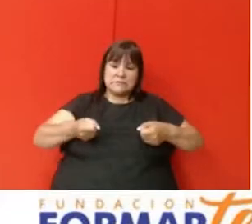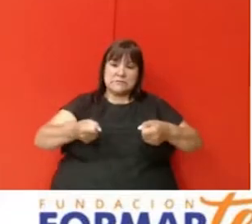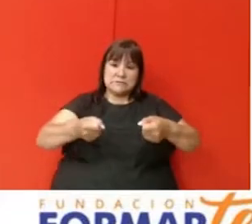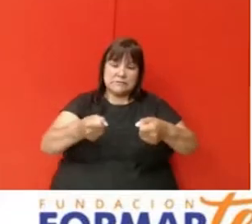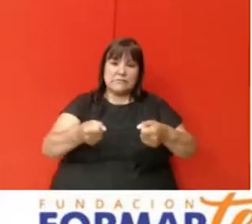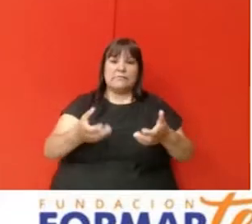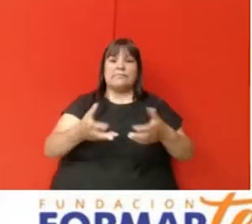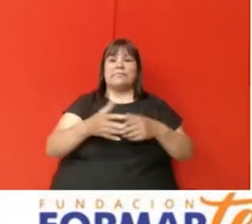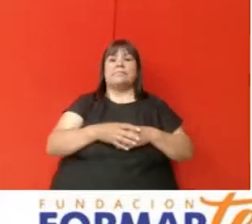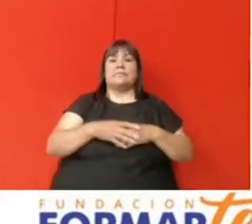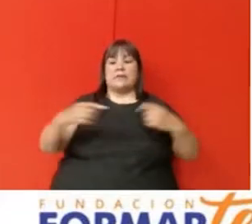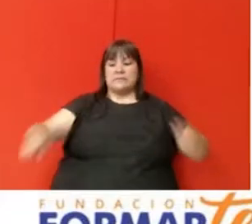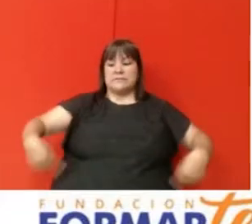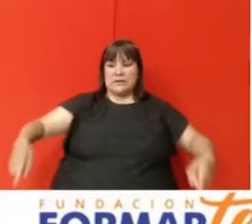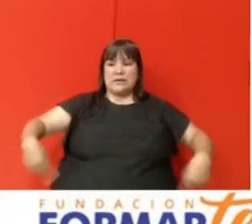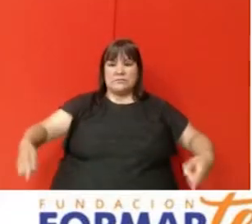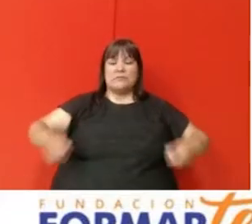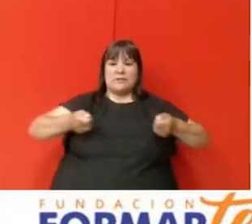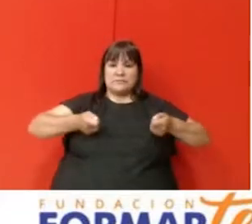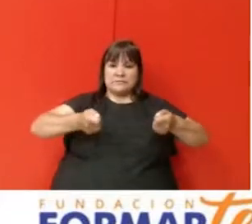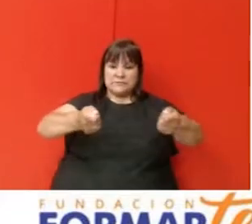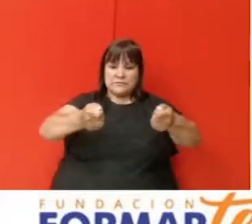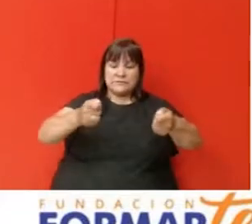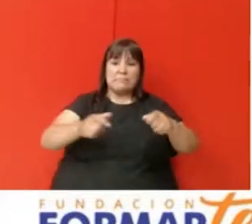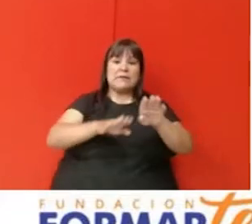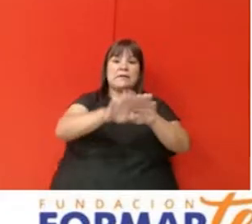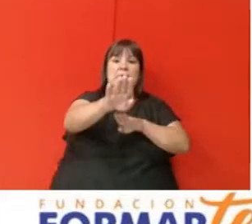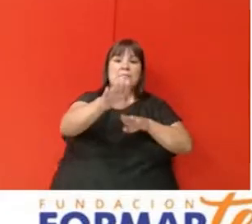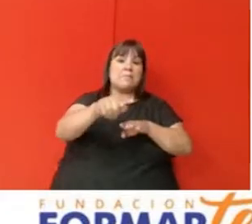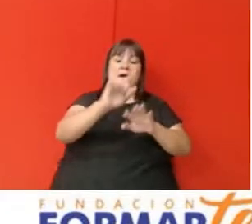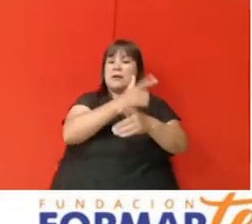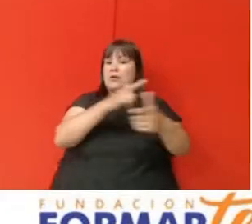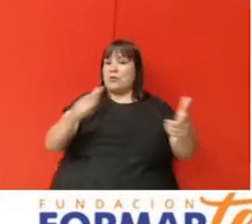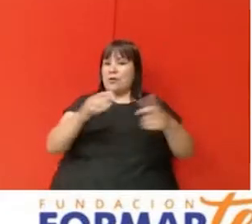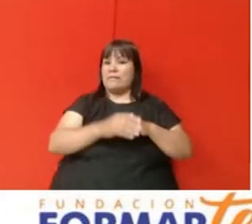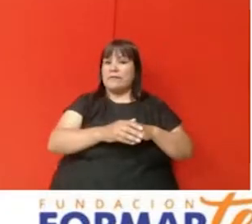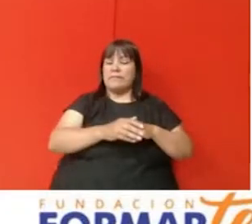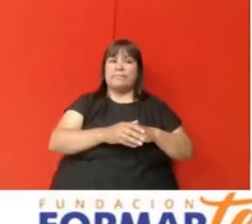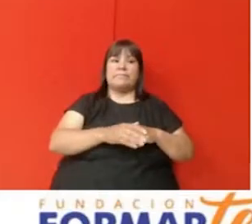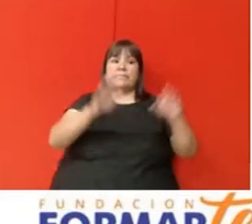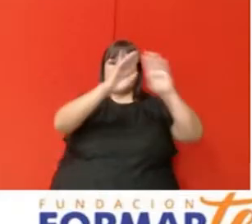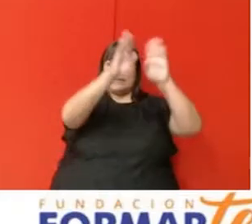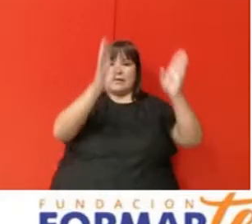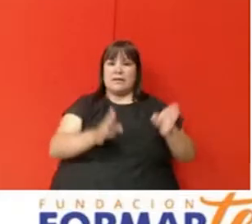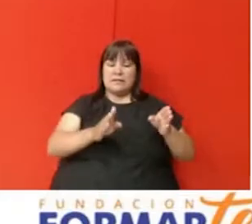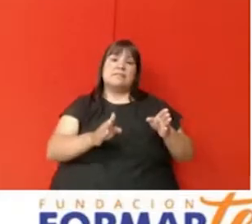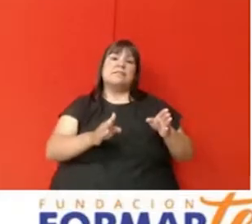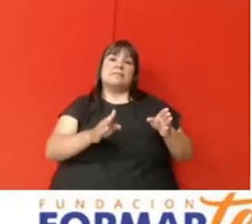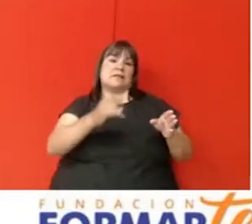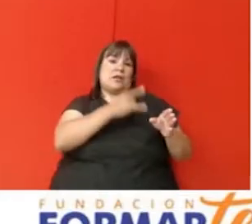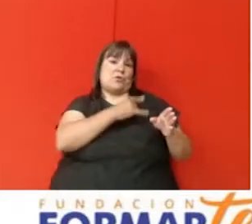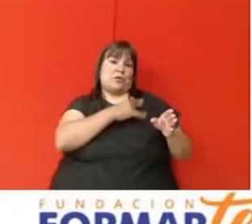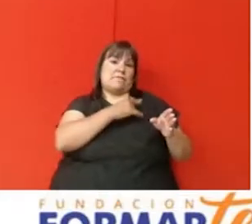cuadras en silla de ruedas. Y no había, de la facultad hasta el hospital, la escuela. No había,